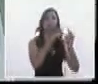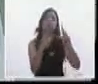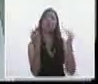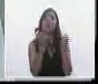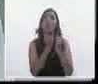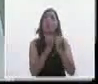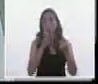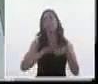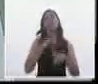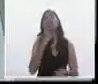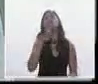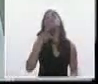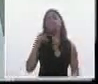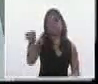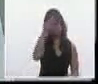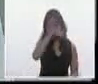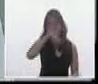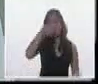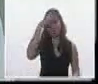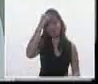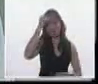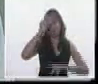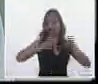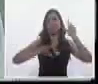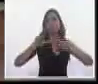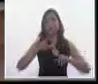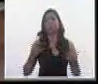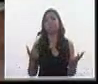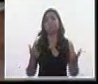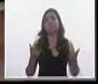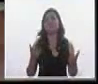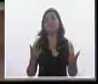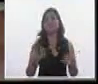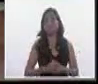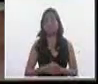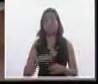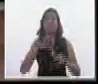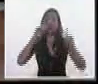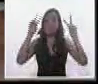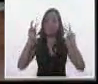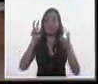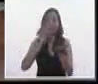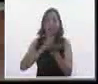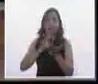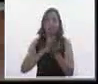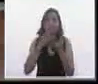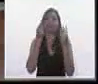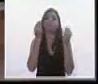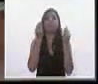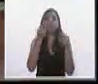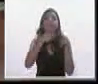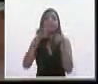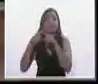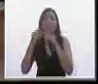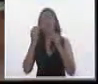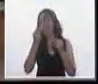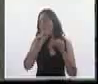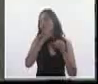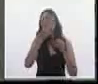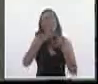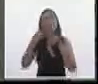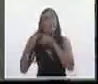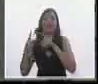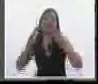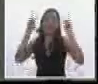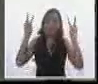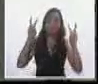o aprender a comunicarnos con ellos pues el tema de la discapacidad es un tema muy complejo y como muchos otros temas de